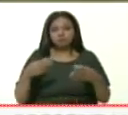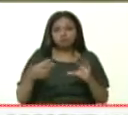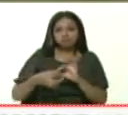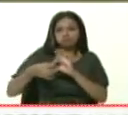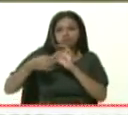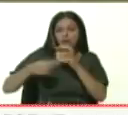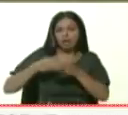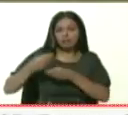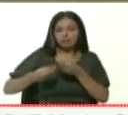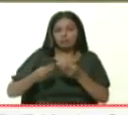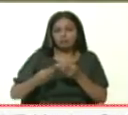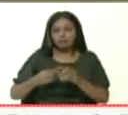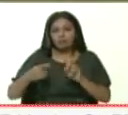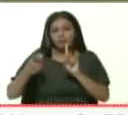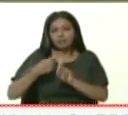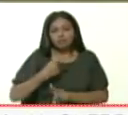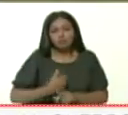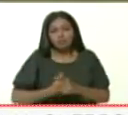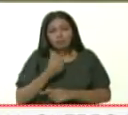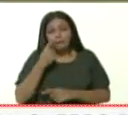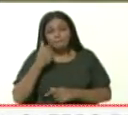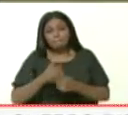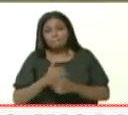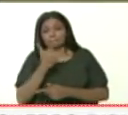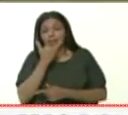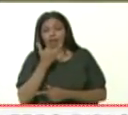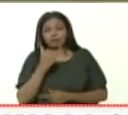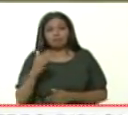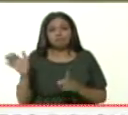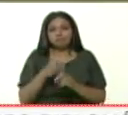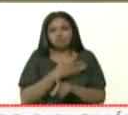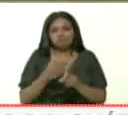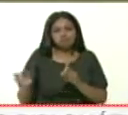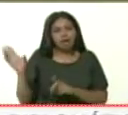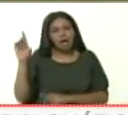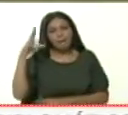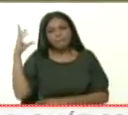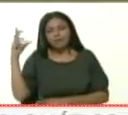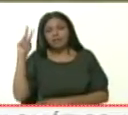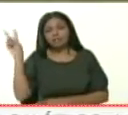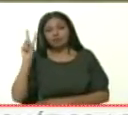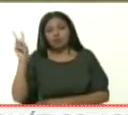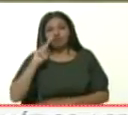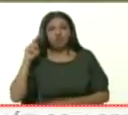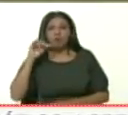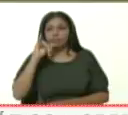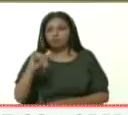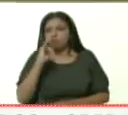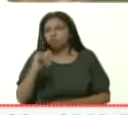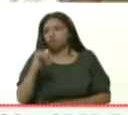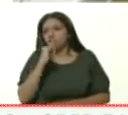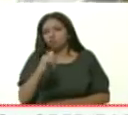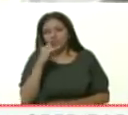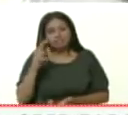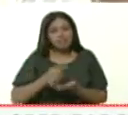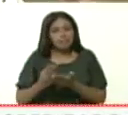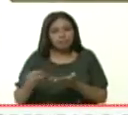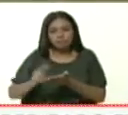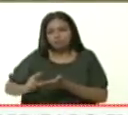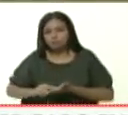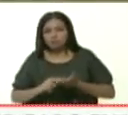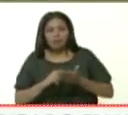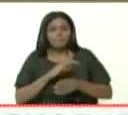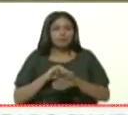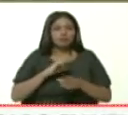para crear un falso positivo y para agredir a Venezuela. Ya lo he denunciado bastante. Hoy el